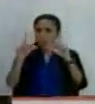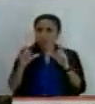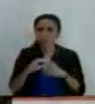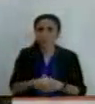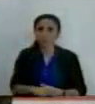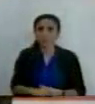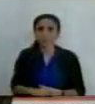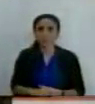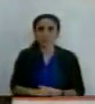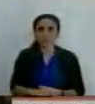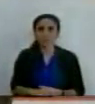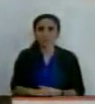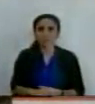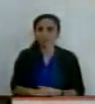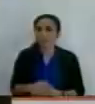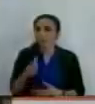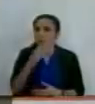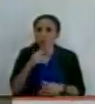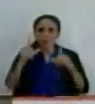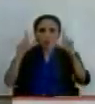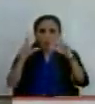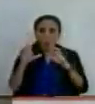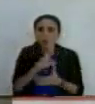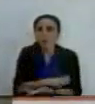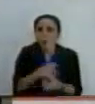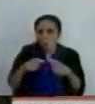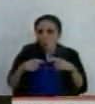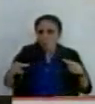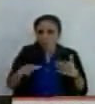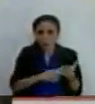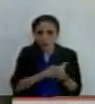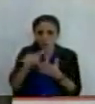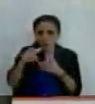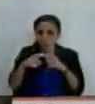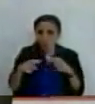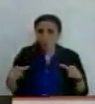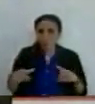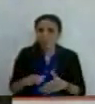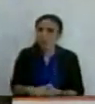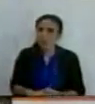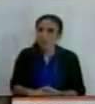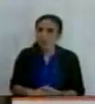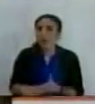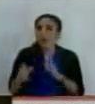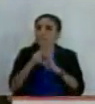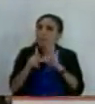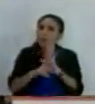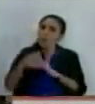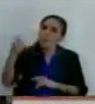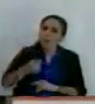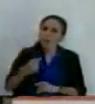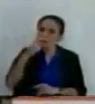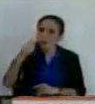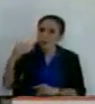no hay. Un boleto de avión. Creo que el Mazo Dando hizo un trabajo extraordinario de desmontarlos, inclusive, ¿cómo se llama?